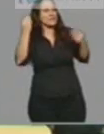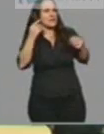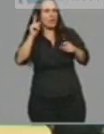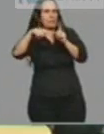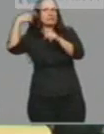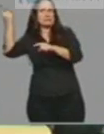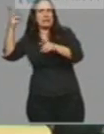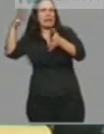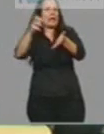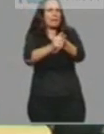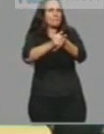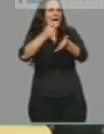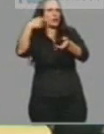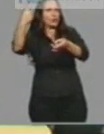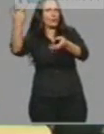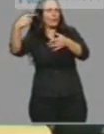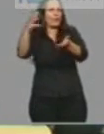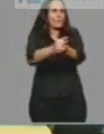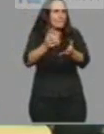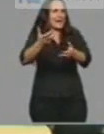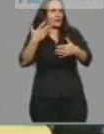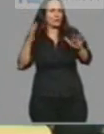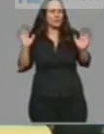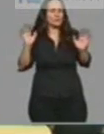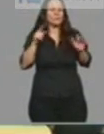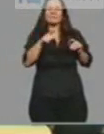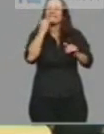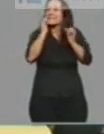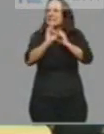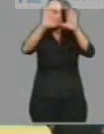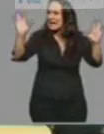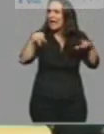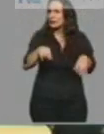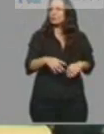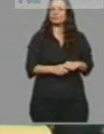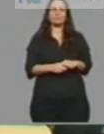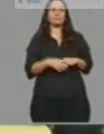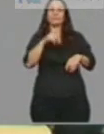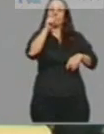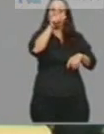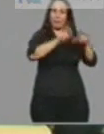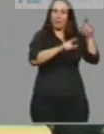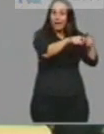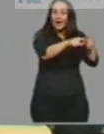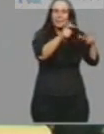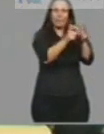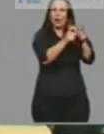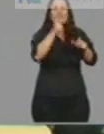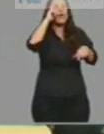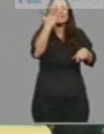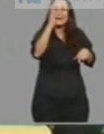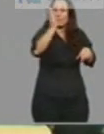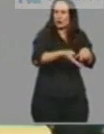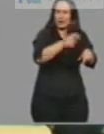ya hemos sufrido embargos anteriores. Para ser claros, los que tienen bonos argentinos, el